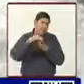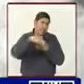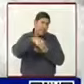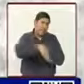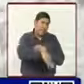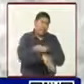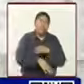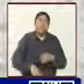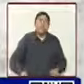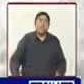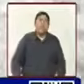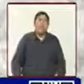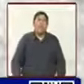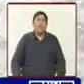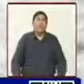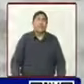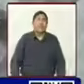vertedero.